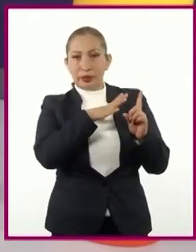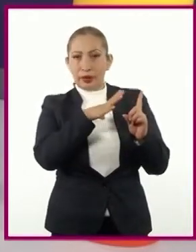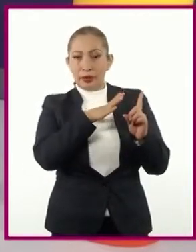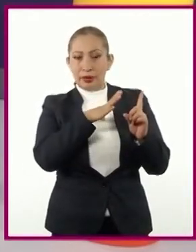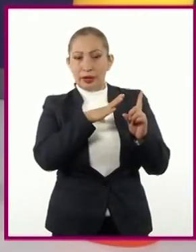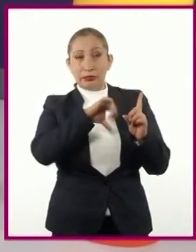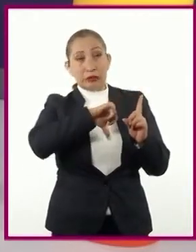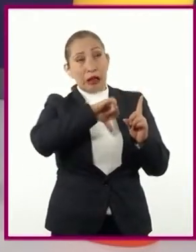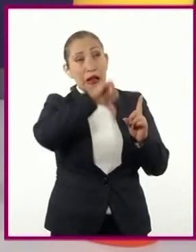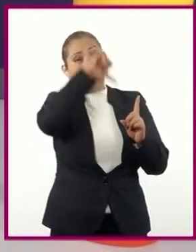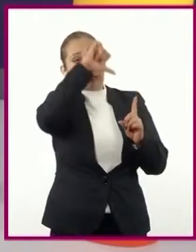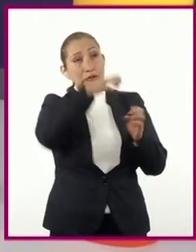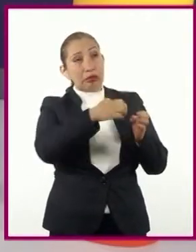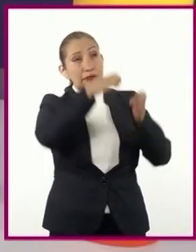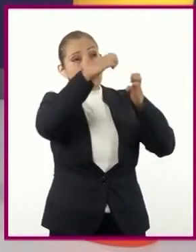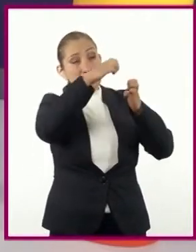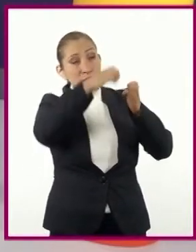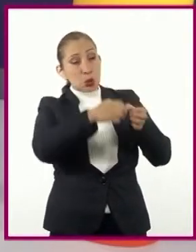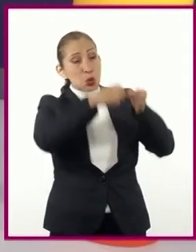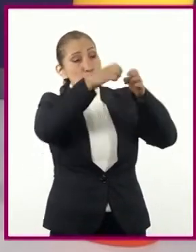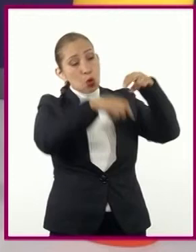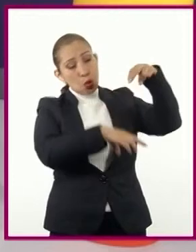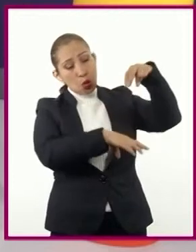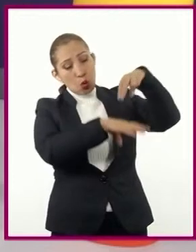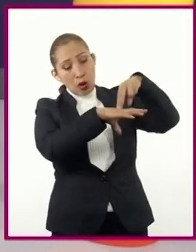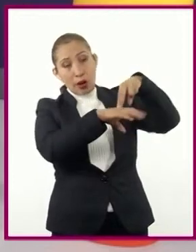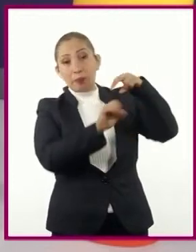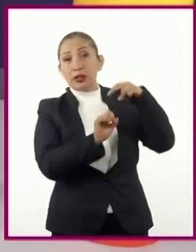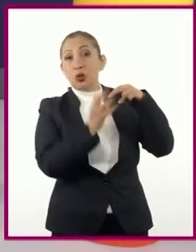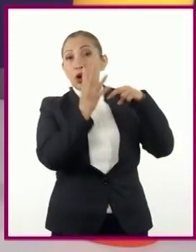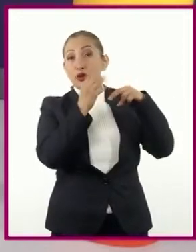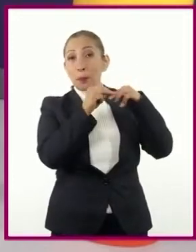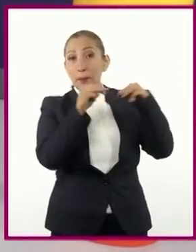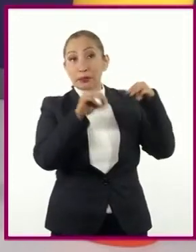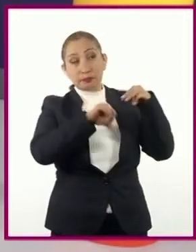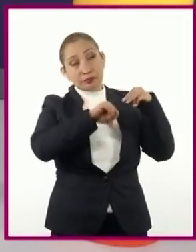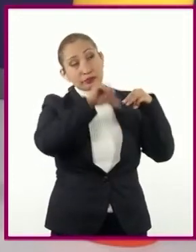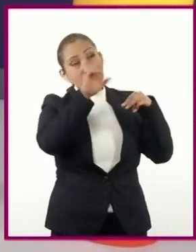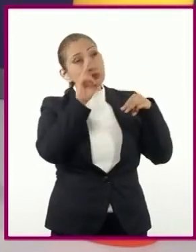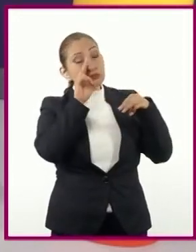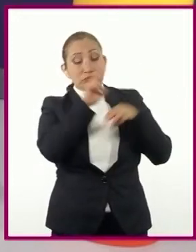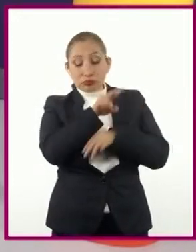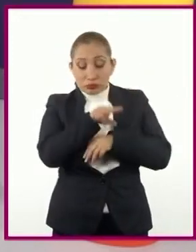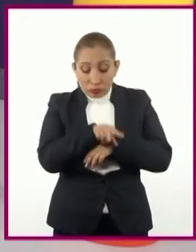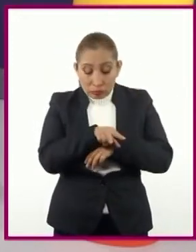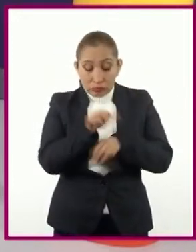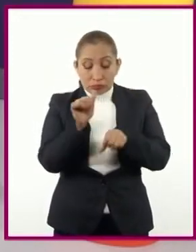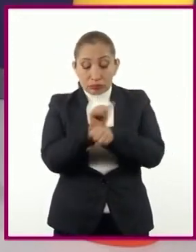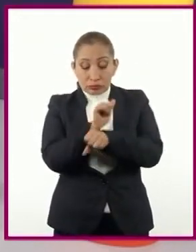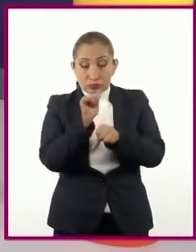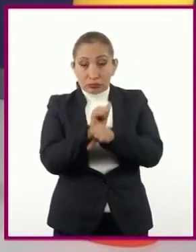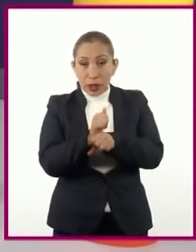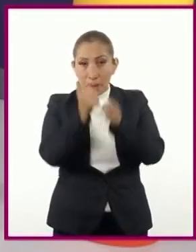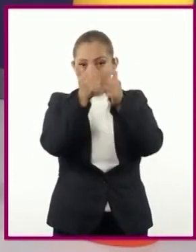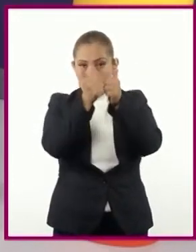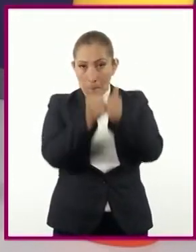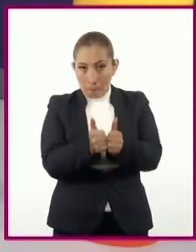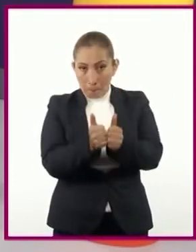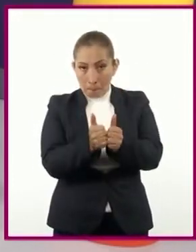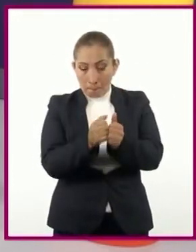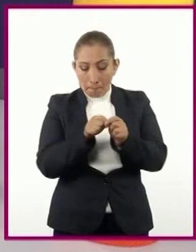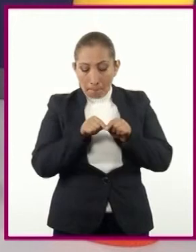en lo más alto de un edificio de 24 metros de altura, observando un auto estacionado con